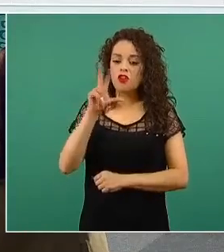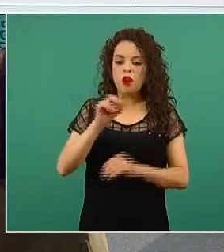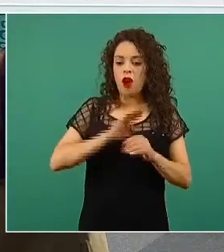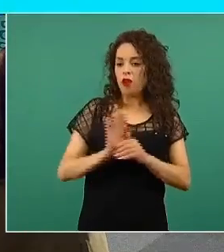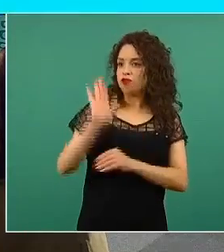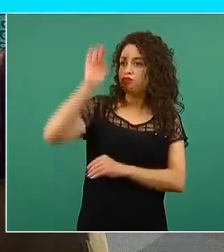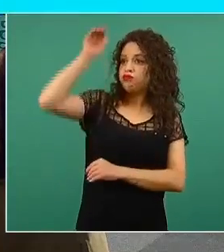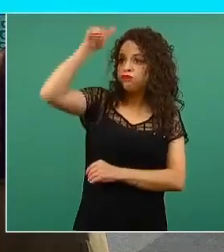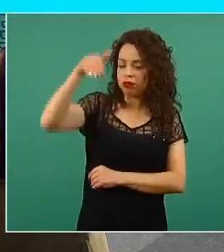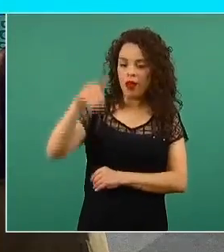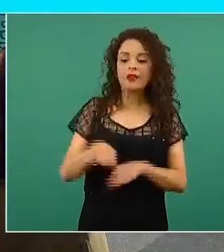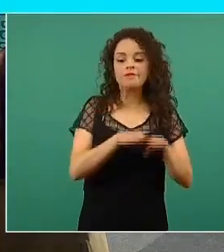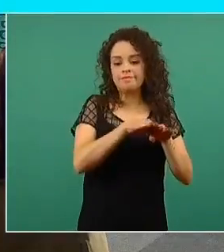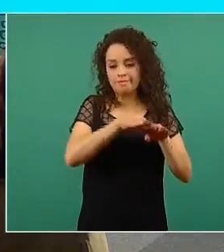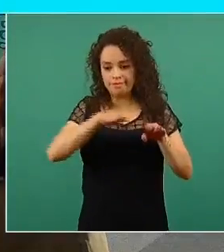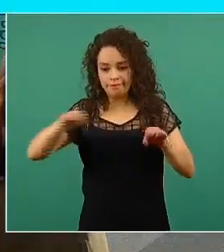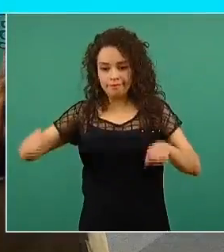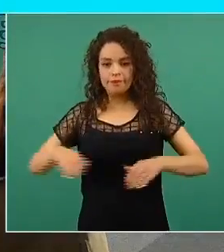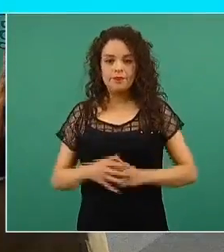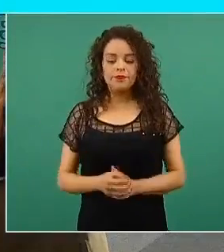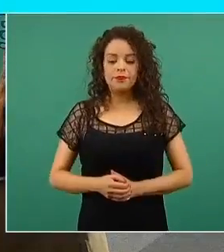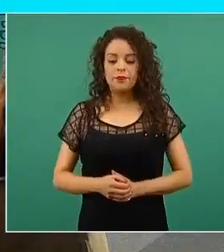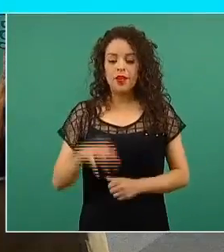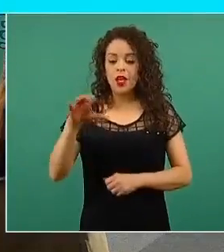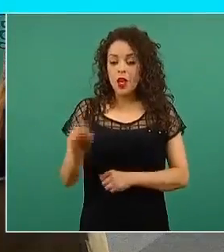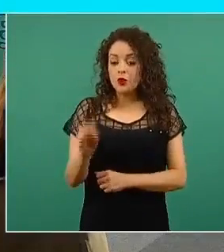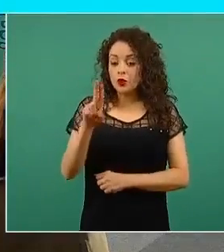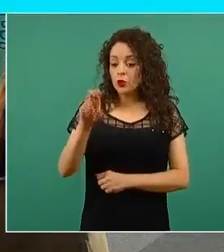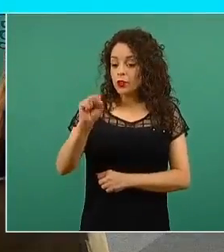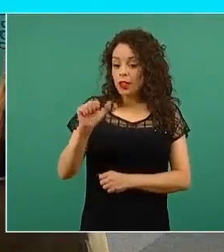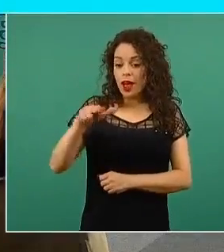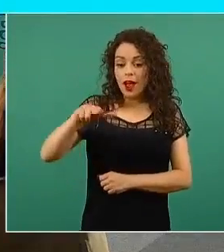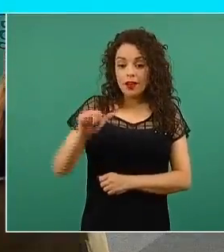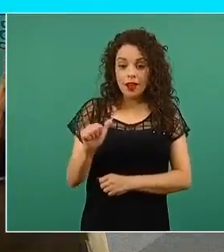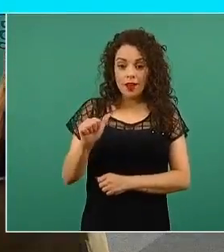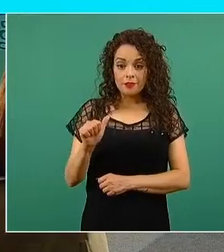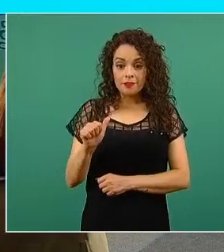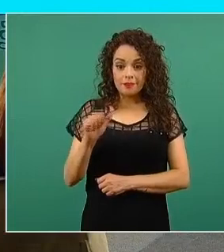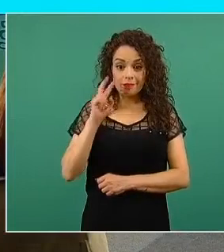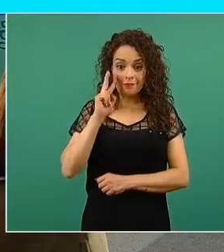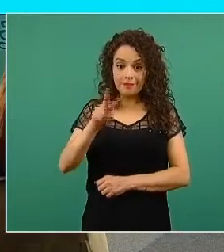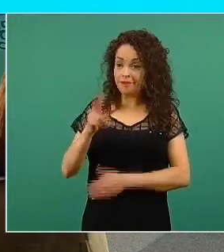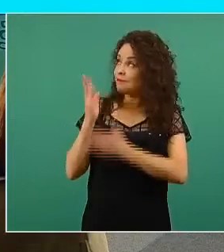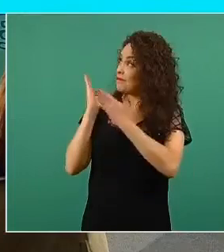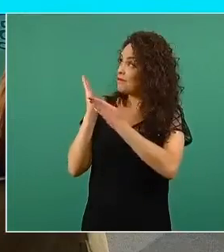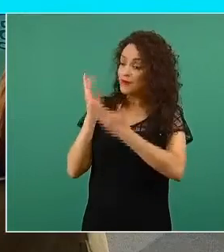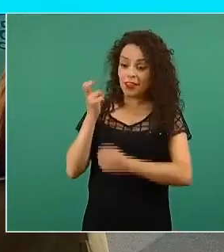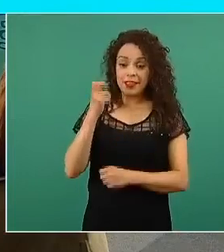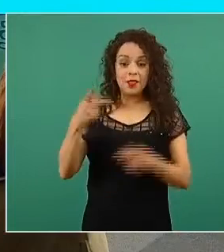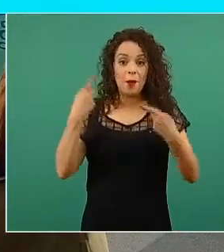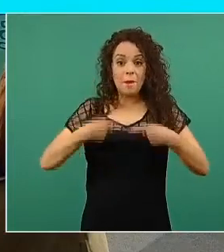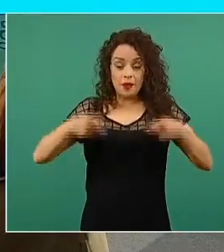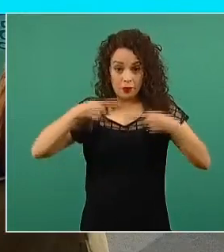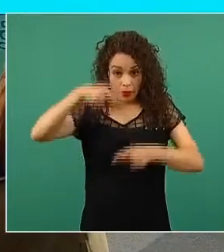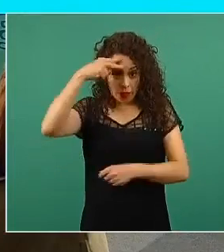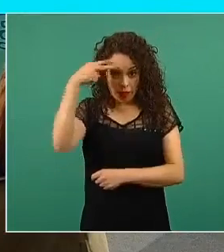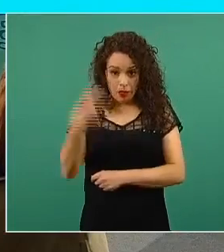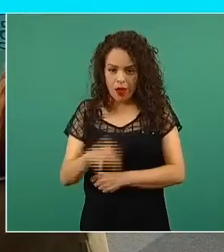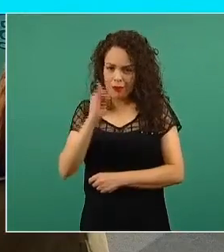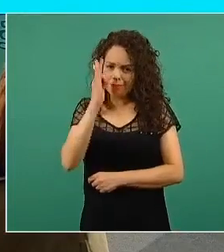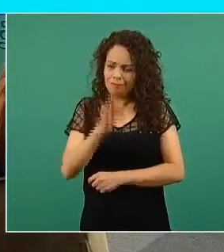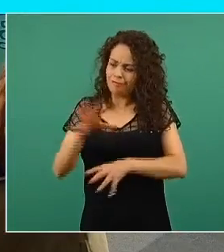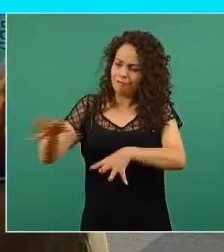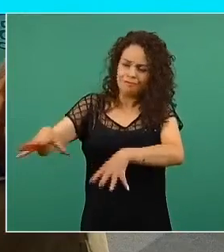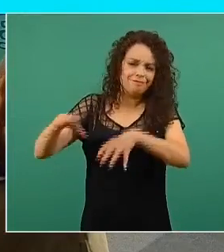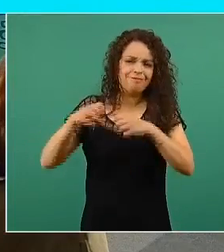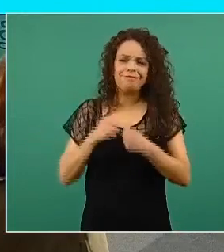Susana Distancia, un personaje que la sociedad mexicana adoptó, un personaje que